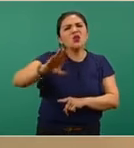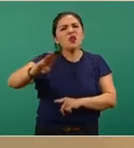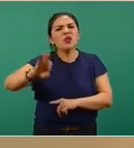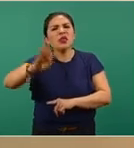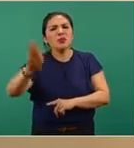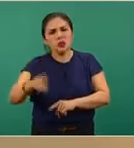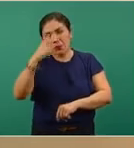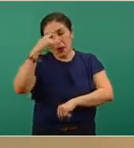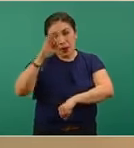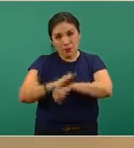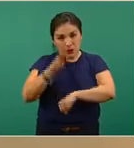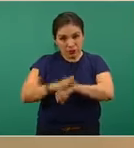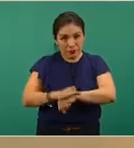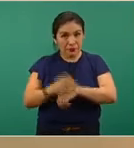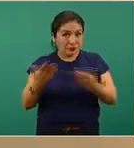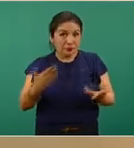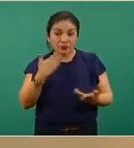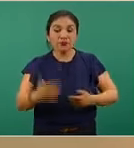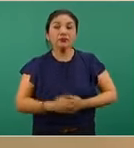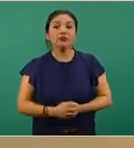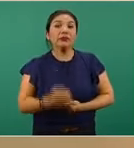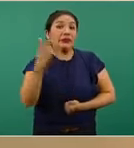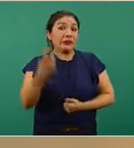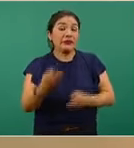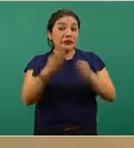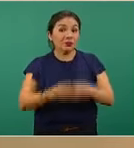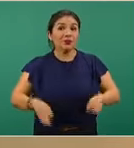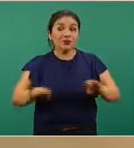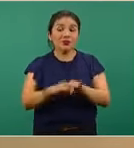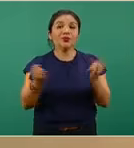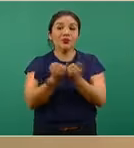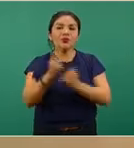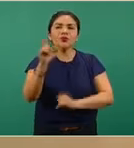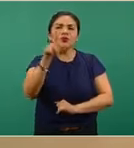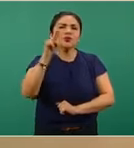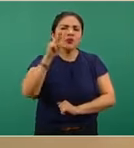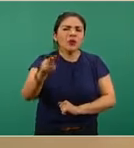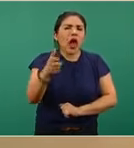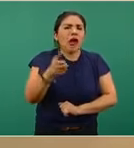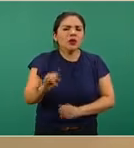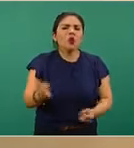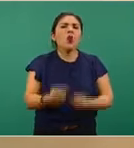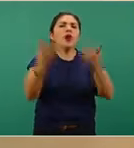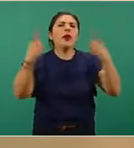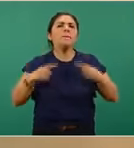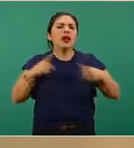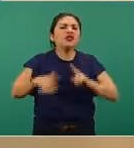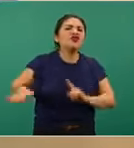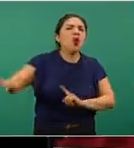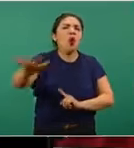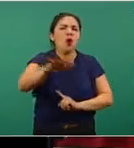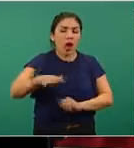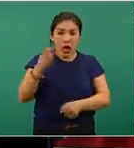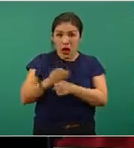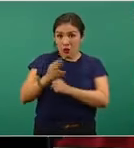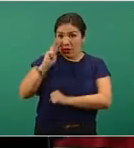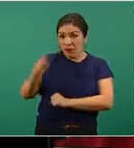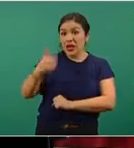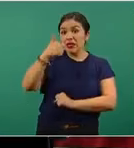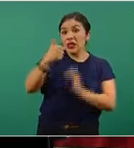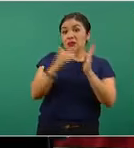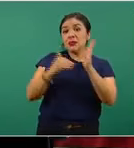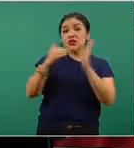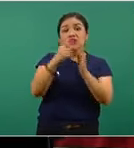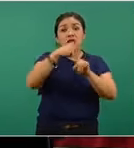85-90% de la protección. Y esto es importante también cuando lo vemos a nivel poblacional, porque ahorita tenemos 6,5